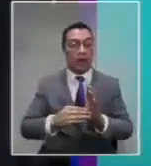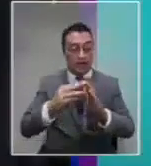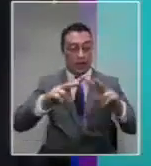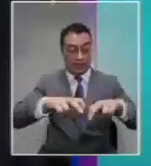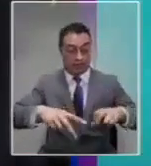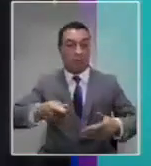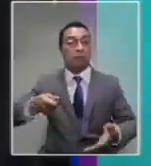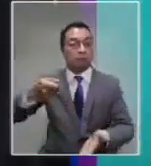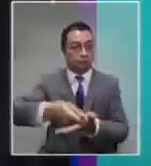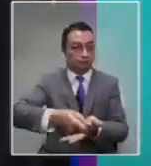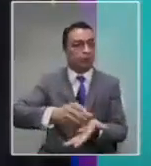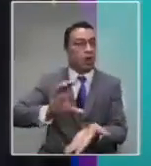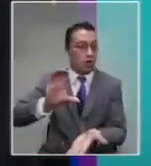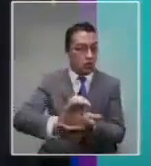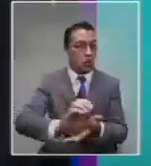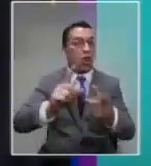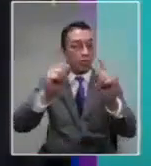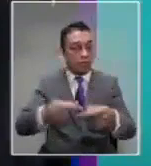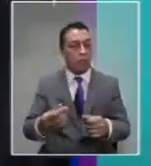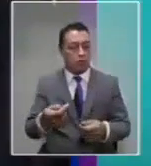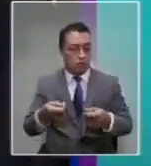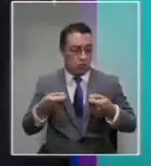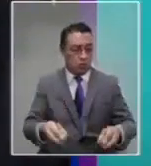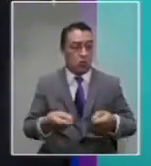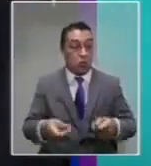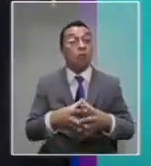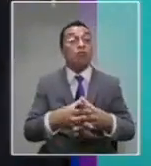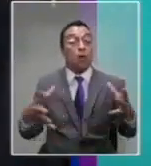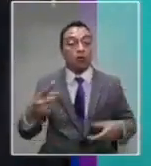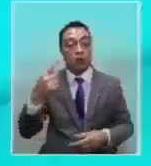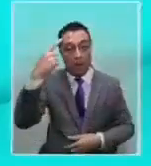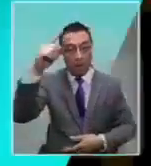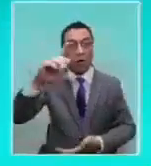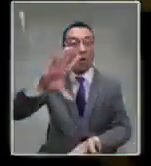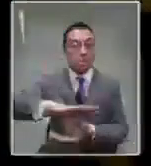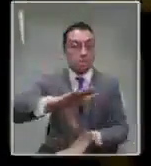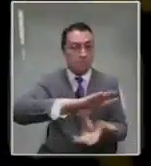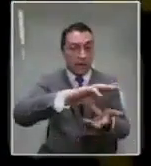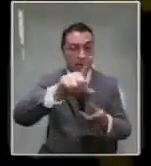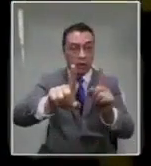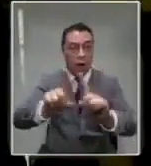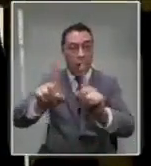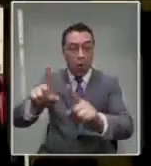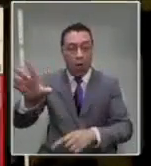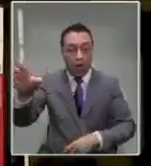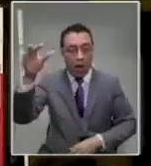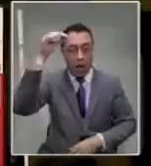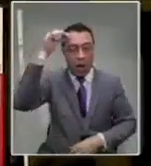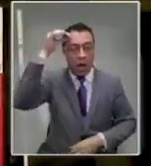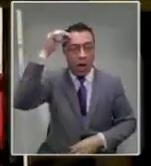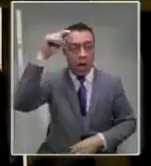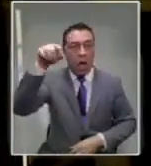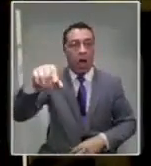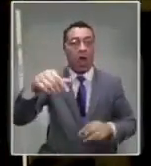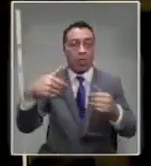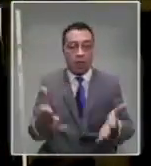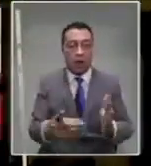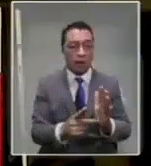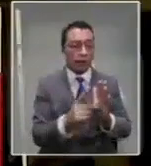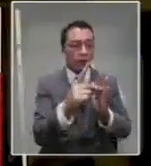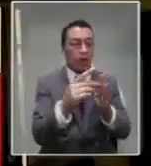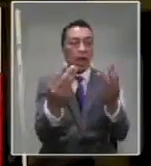es alta. Hay que invertir muchos recursos. Pero los países que se dan cuenta que a través de ello generan